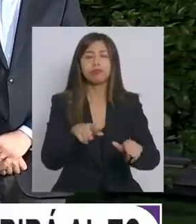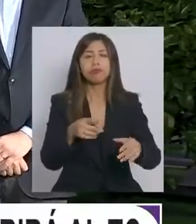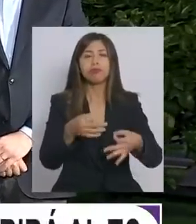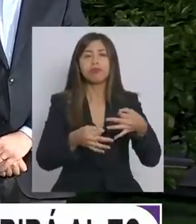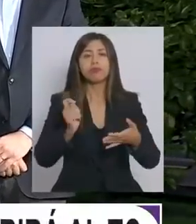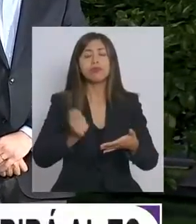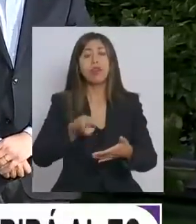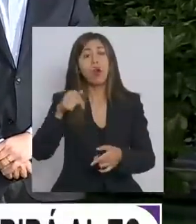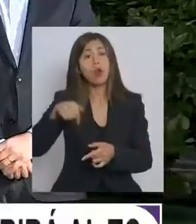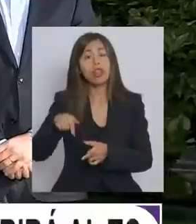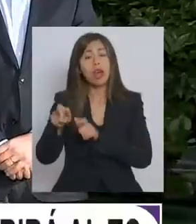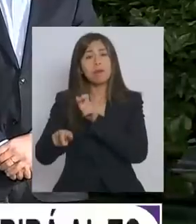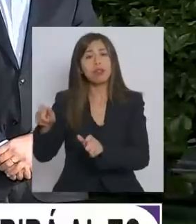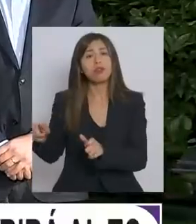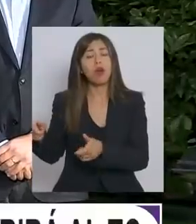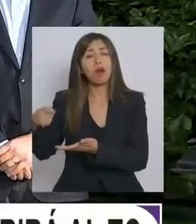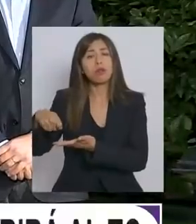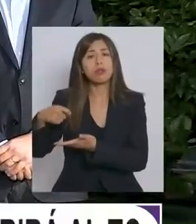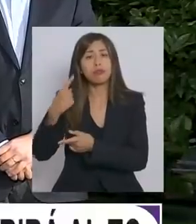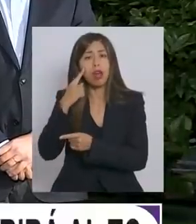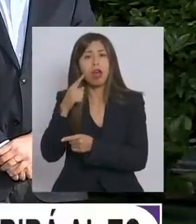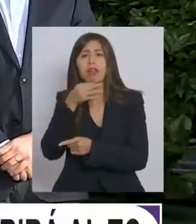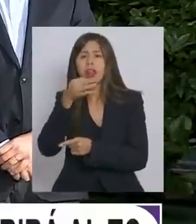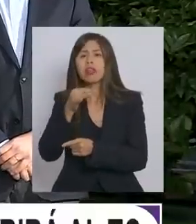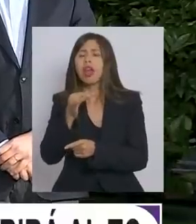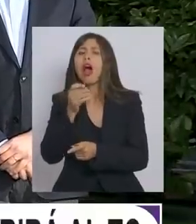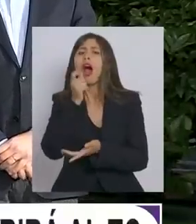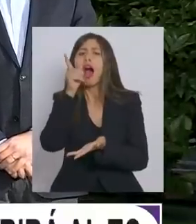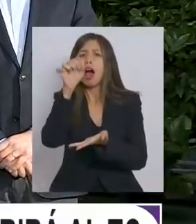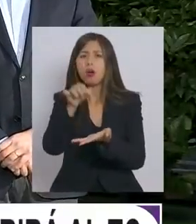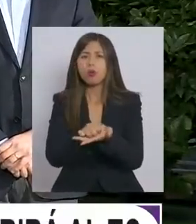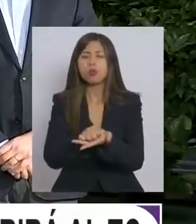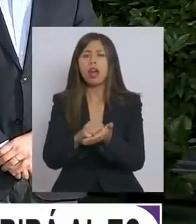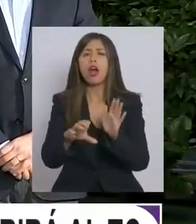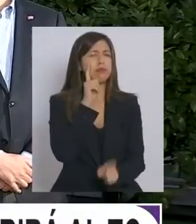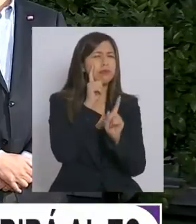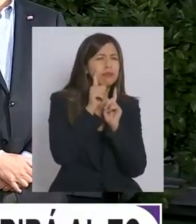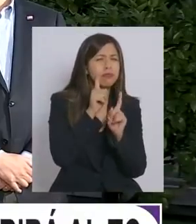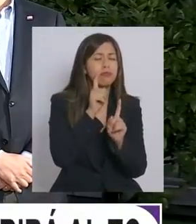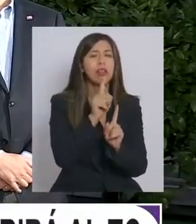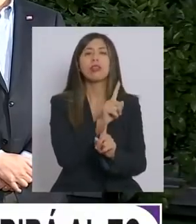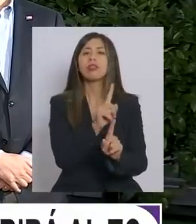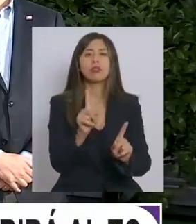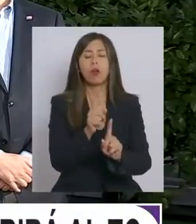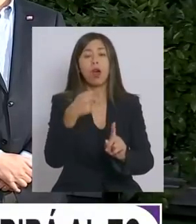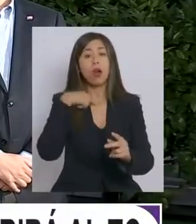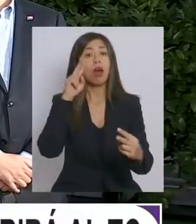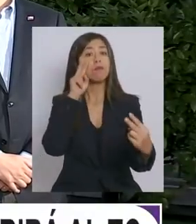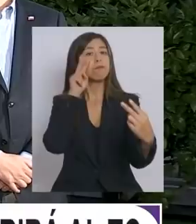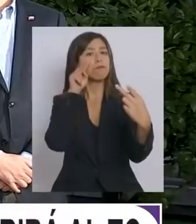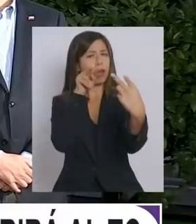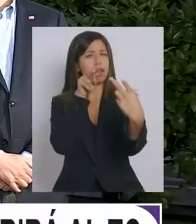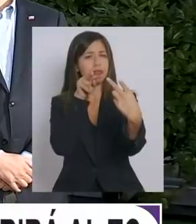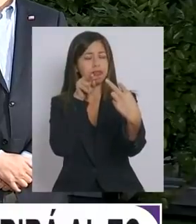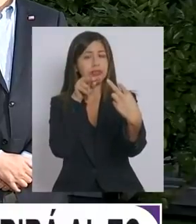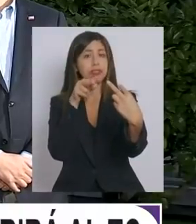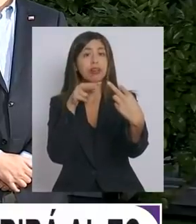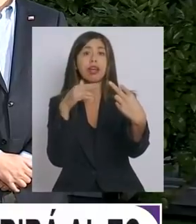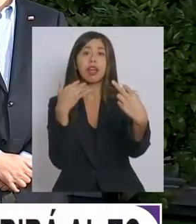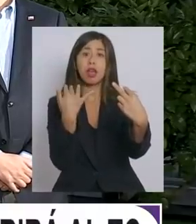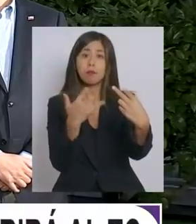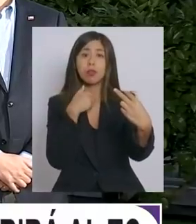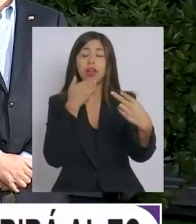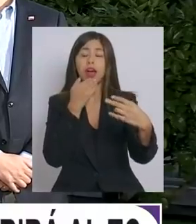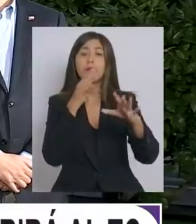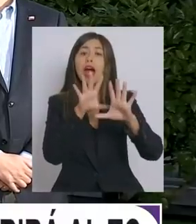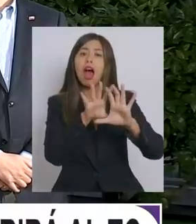de oposición advirtieron que podrían acusar constitucionalmente al presidente Sebastián Piñera. Es el momento de mirarnos a los ojos y ojalá